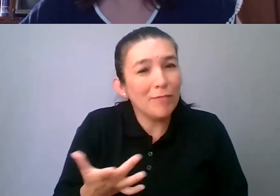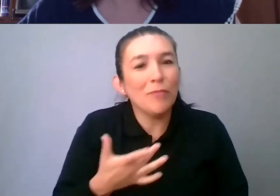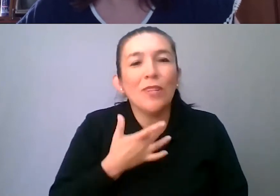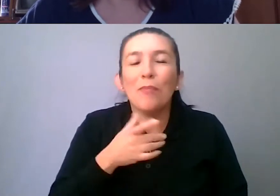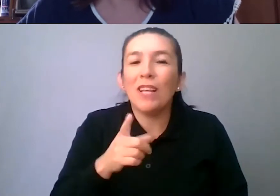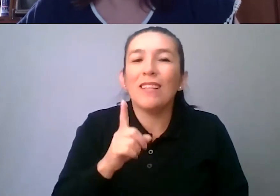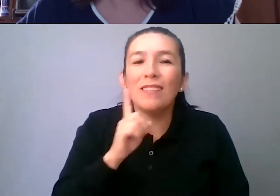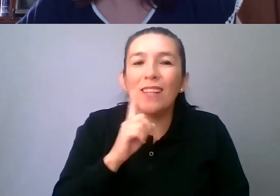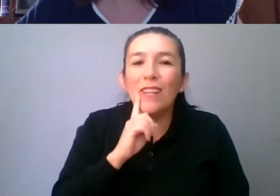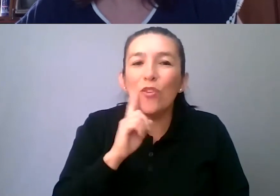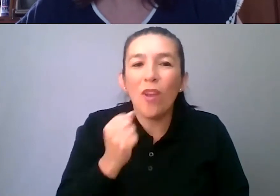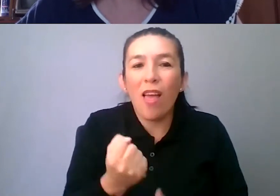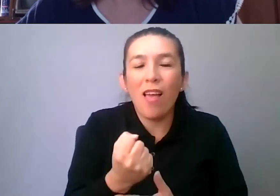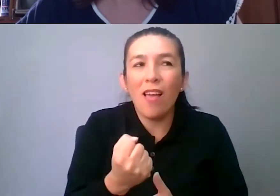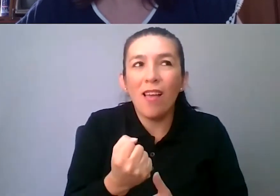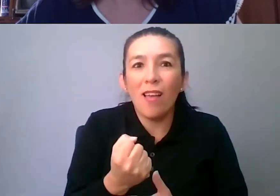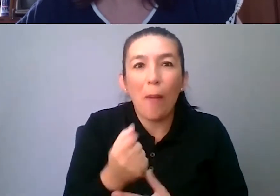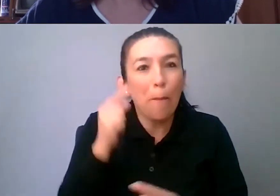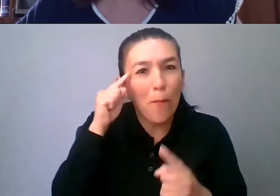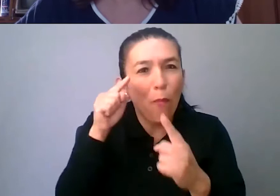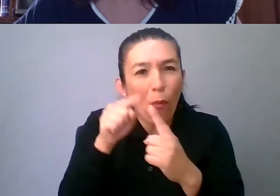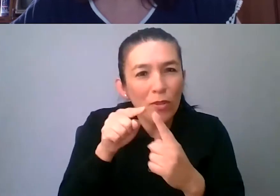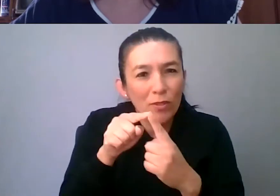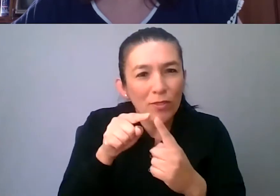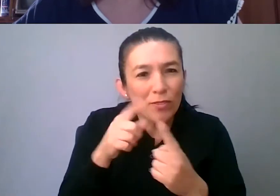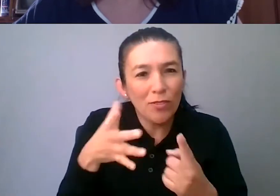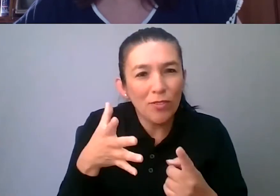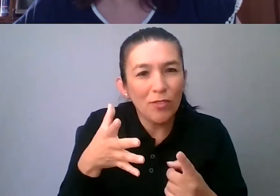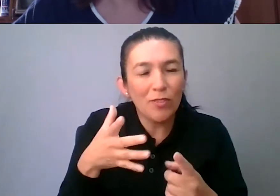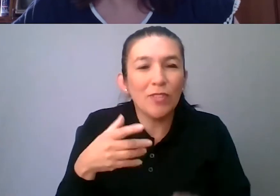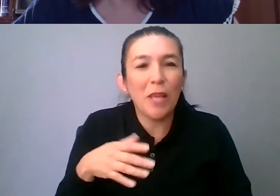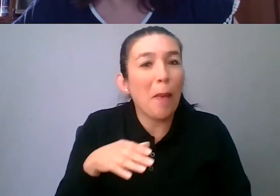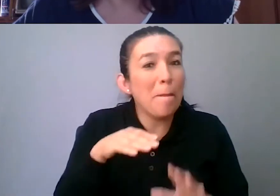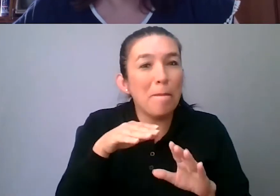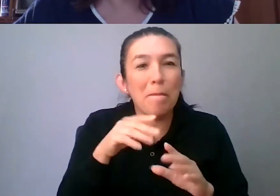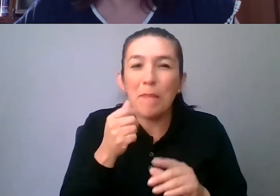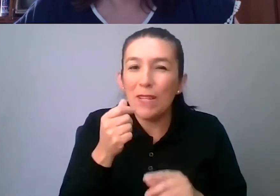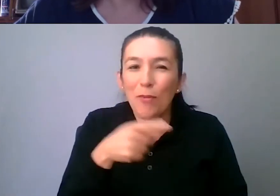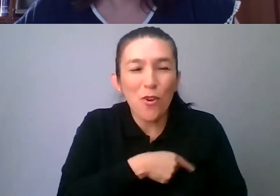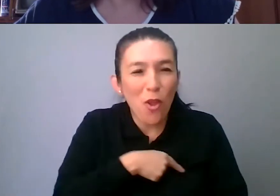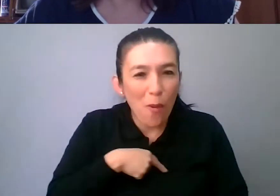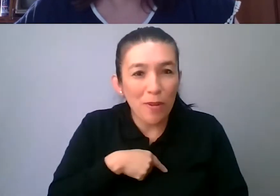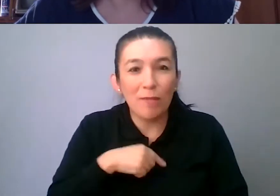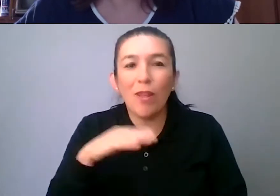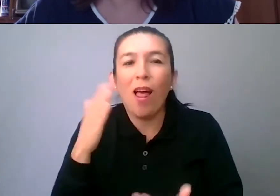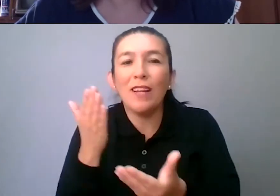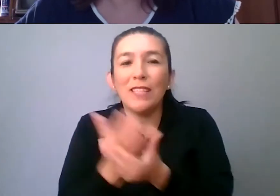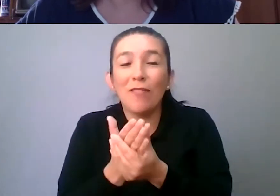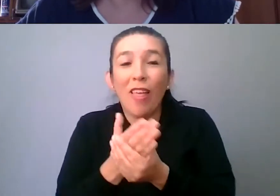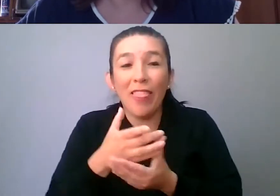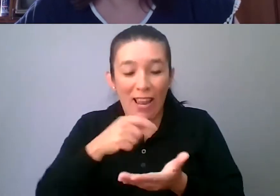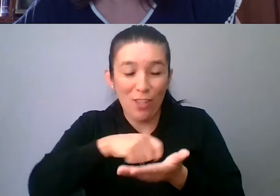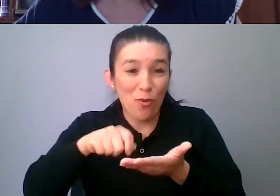una funcionalidad que tiene mucho que ver con el nombre mismo de la sección de nosotros, Archivo de Literatura Oral y